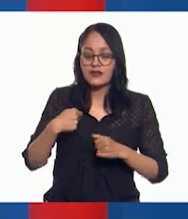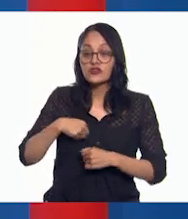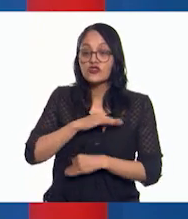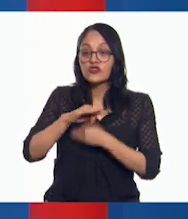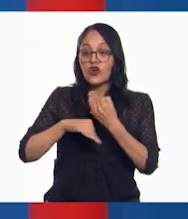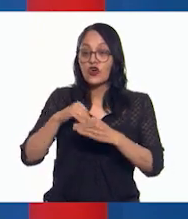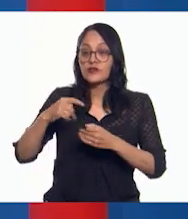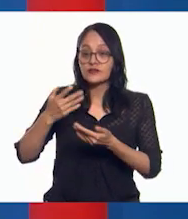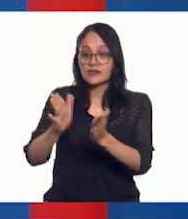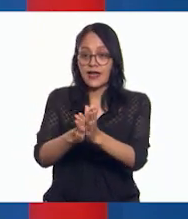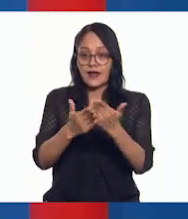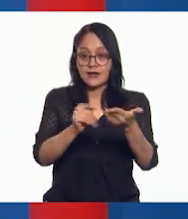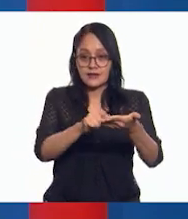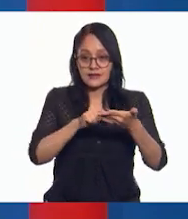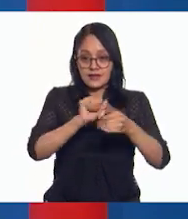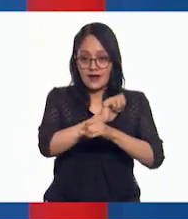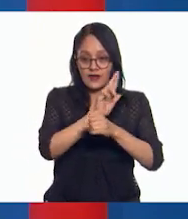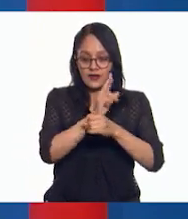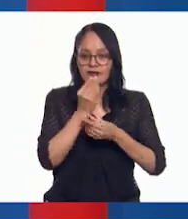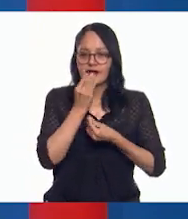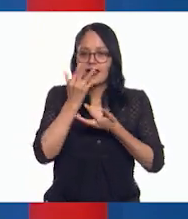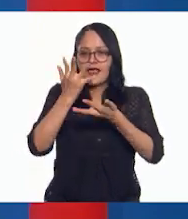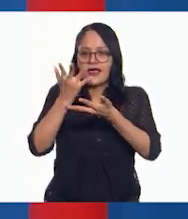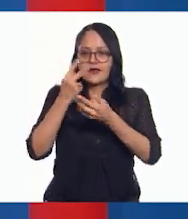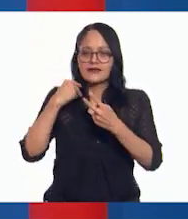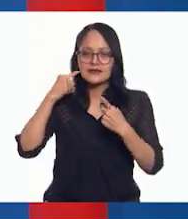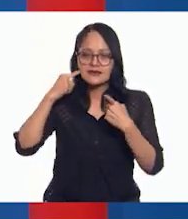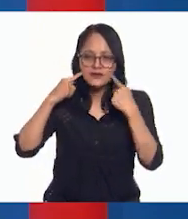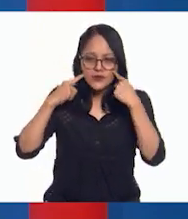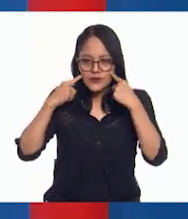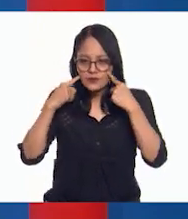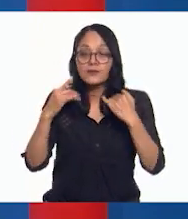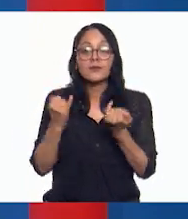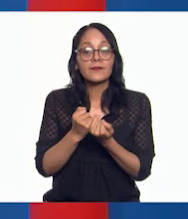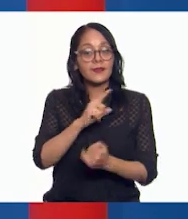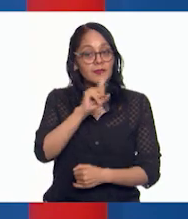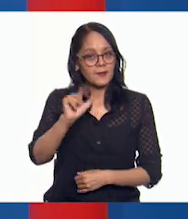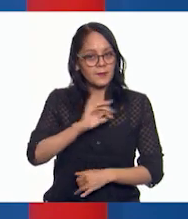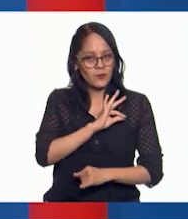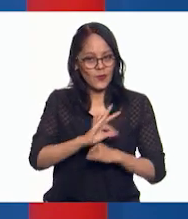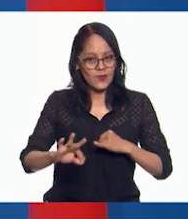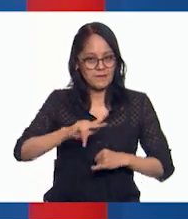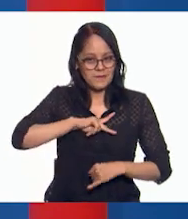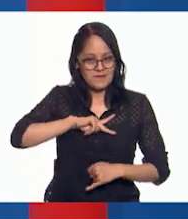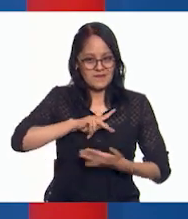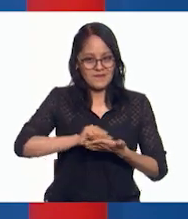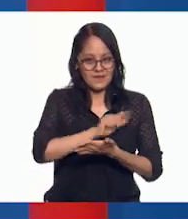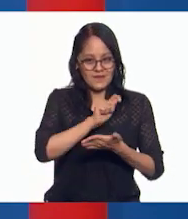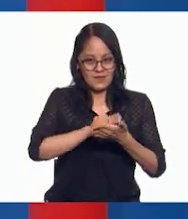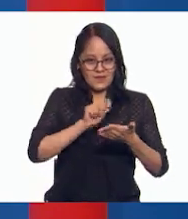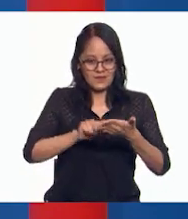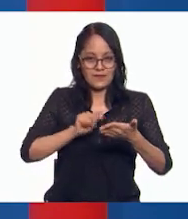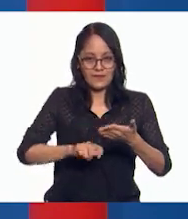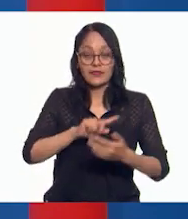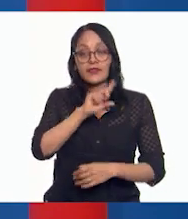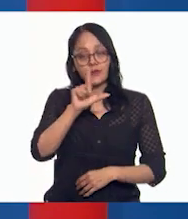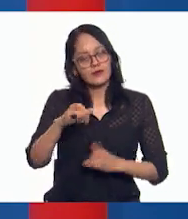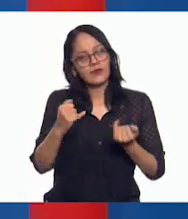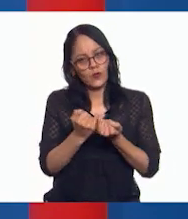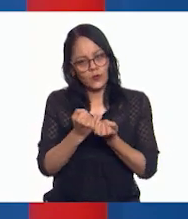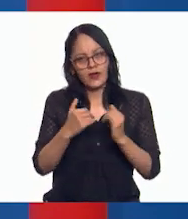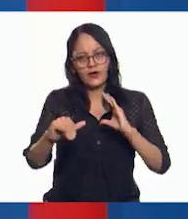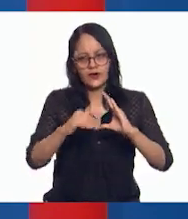de distintos autores. Entonces les leeré la versión final del mío. Y también planeo compartir mi poema pues por